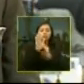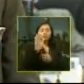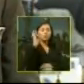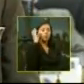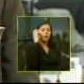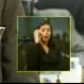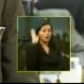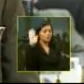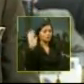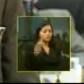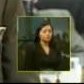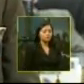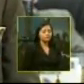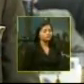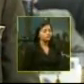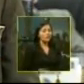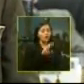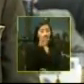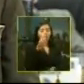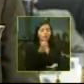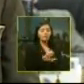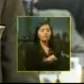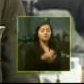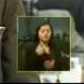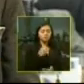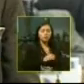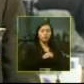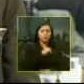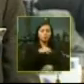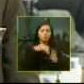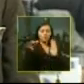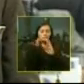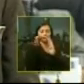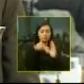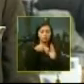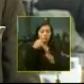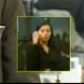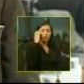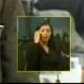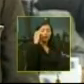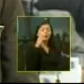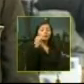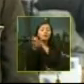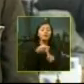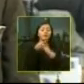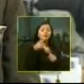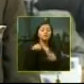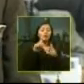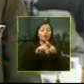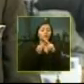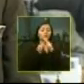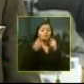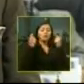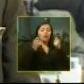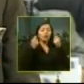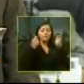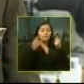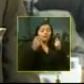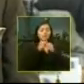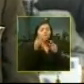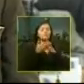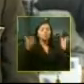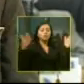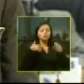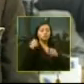azuayos, provincia a la que orgullosamente represento, y desde inicios de mi campaña y mucho antes he